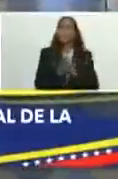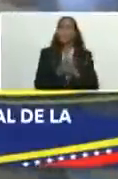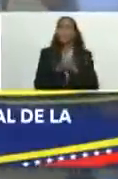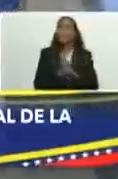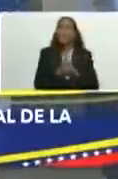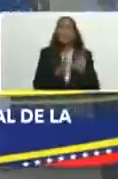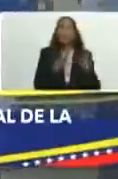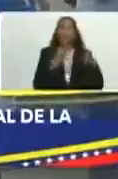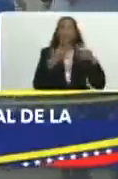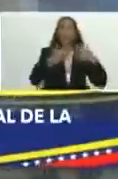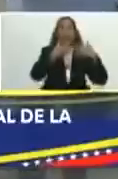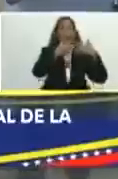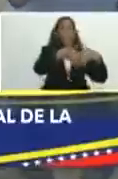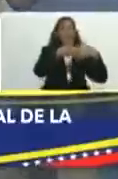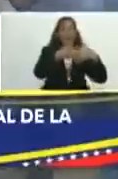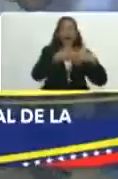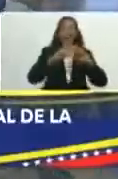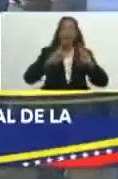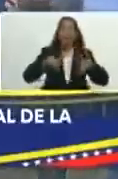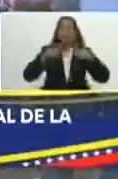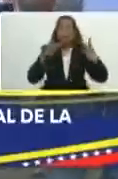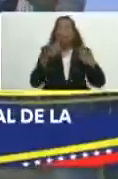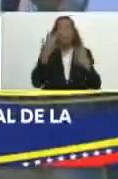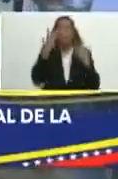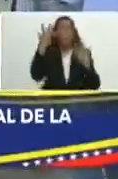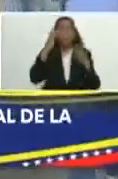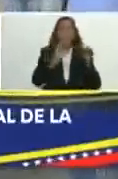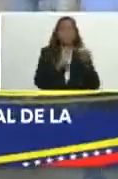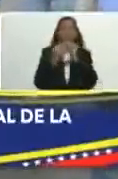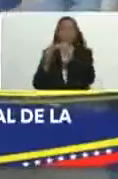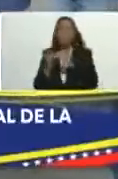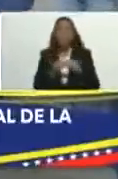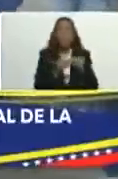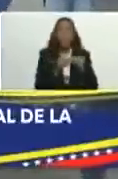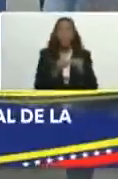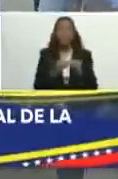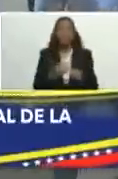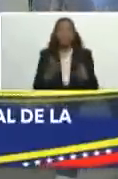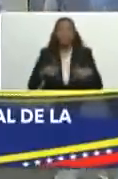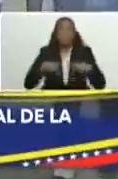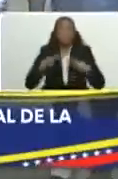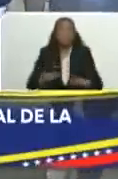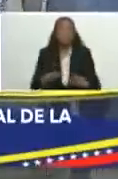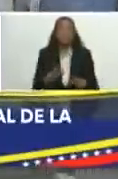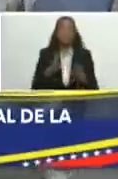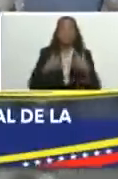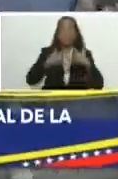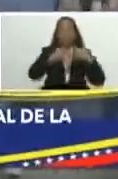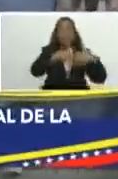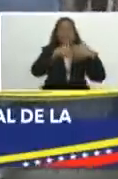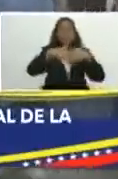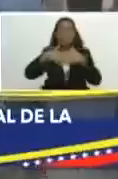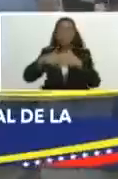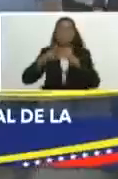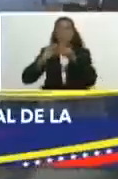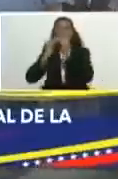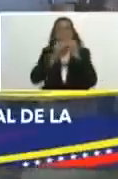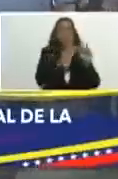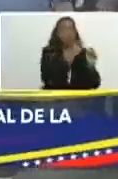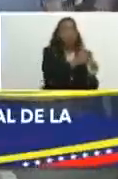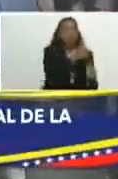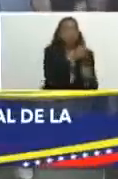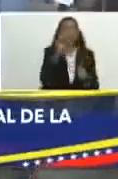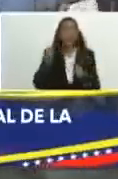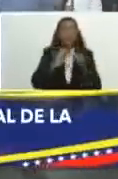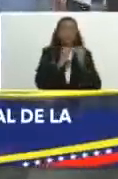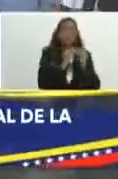las maquinarias fueron reactivadas por la inteligencia de la clase obrera. Todas las maquinarias fueron recuperadas una por una.